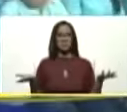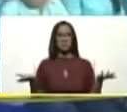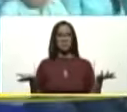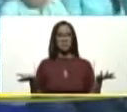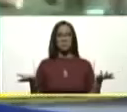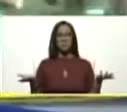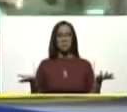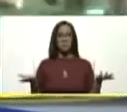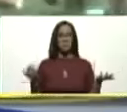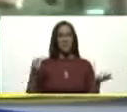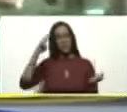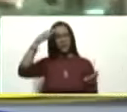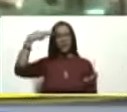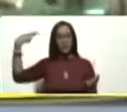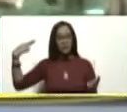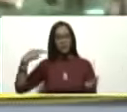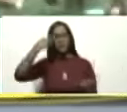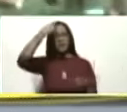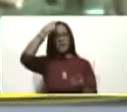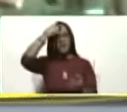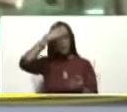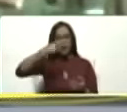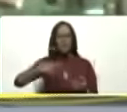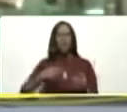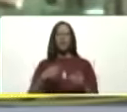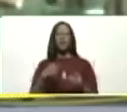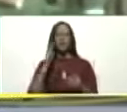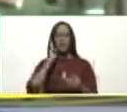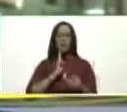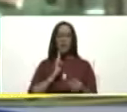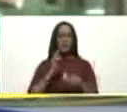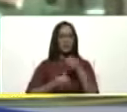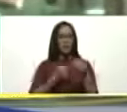es una reflexión que le hago al pueblo de Bolívar y al pueblo de Venezuela.